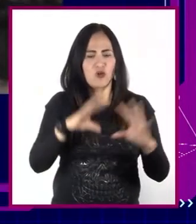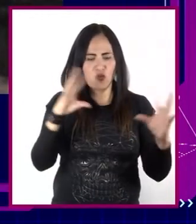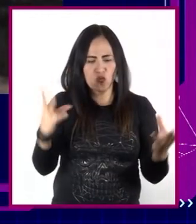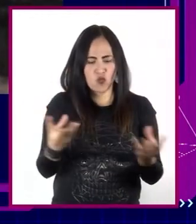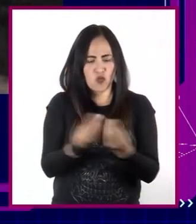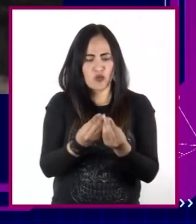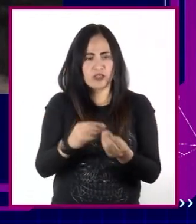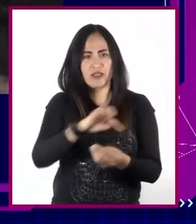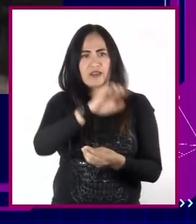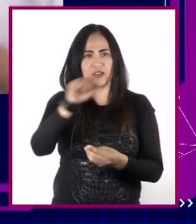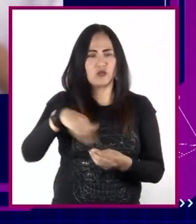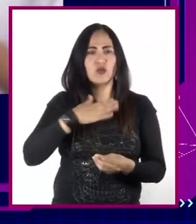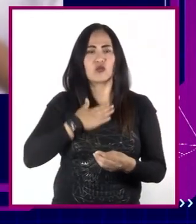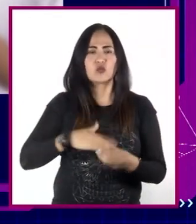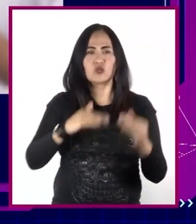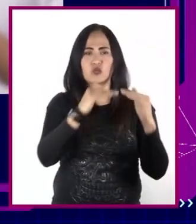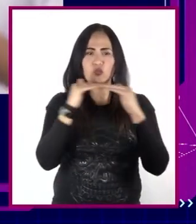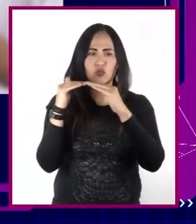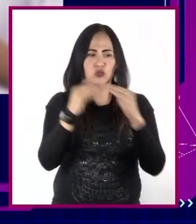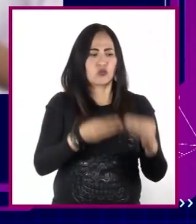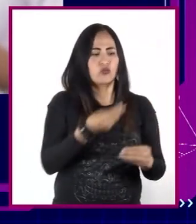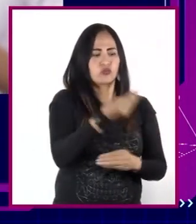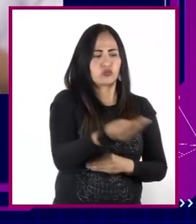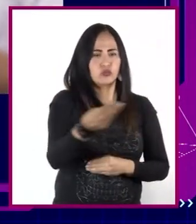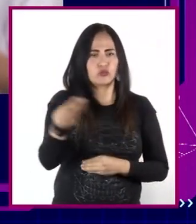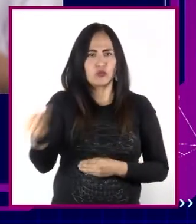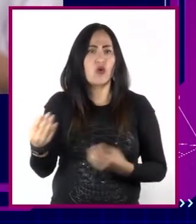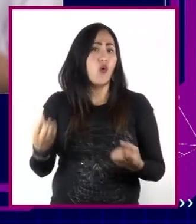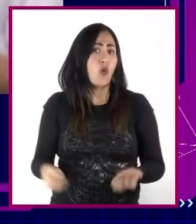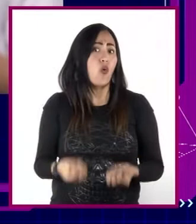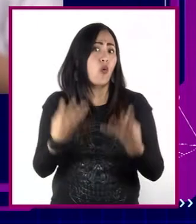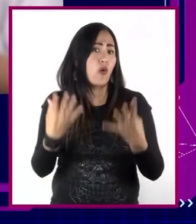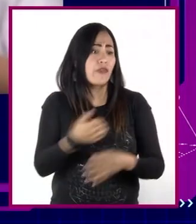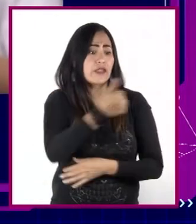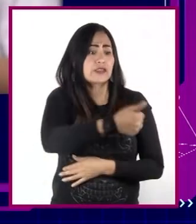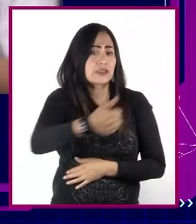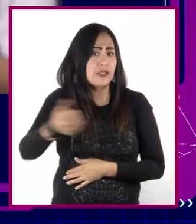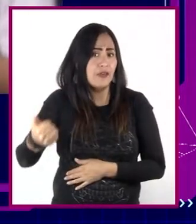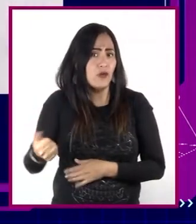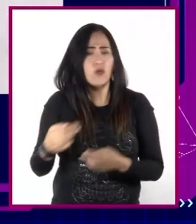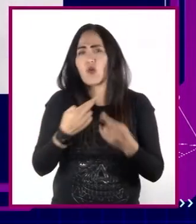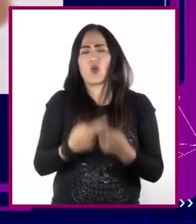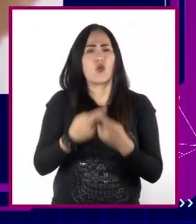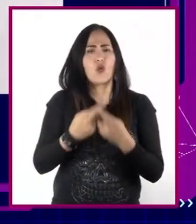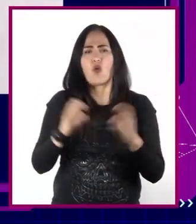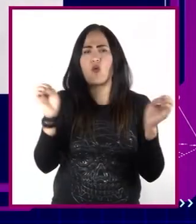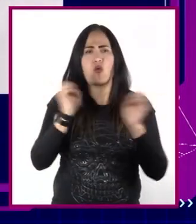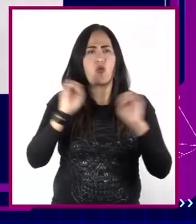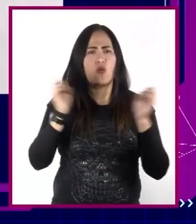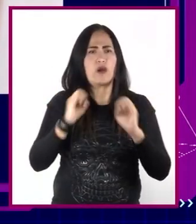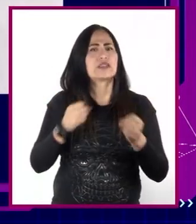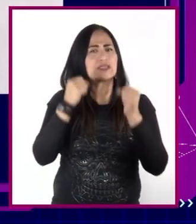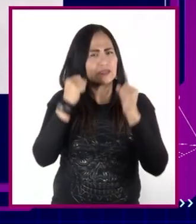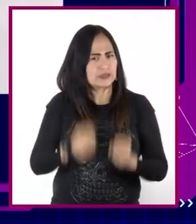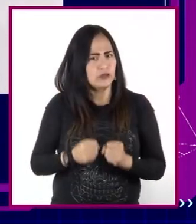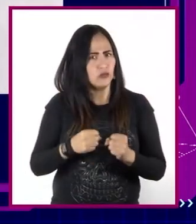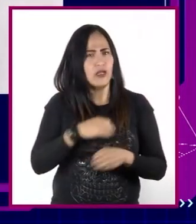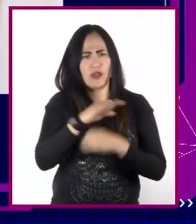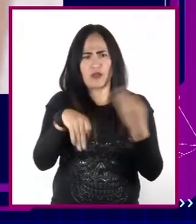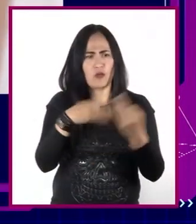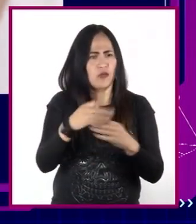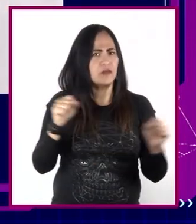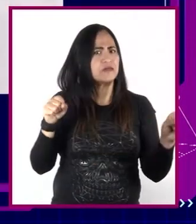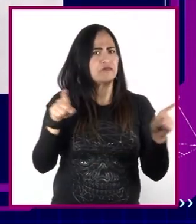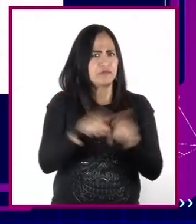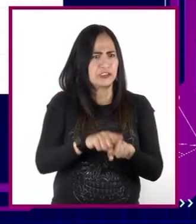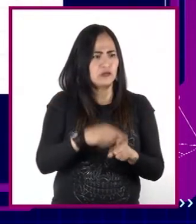repartir de manera equitativa. ¿Cuántas estampas le tocan a cada una sin que sobre ninguna y asegurándose de que todas tengan la